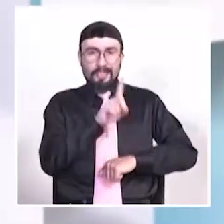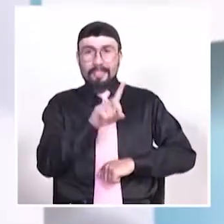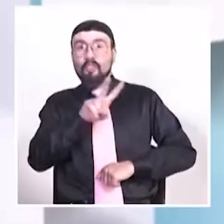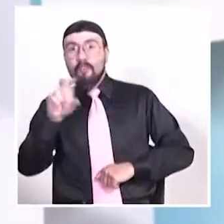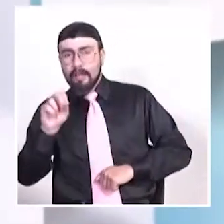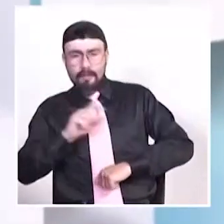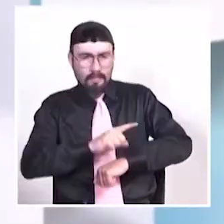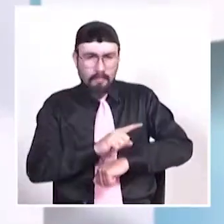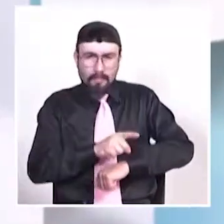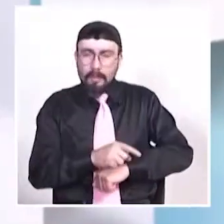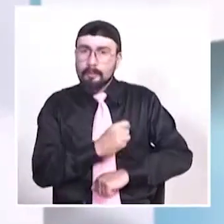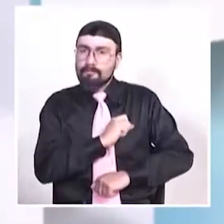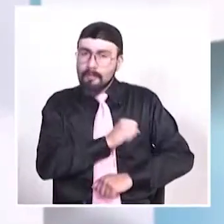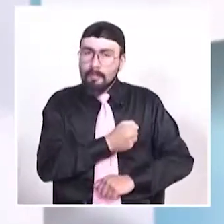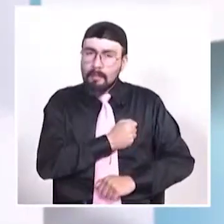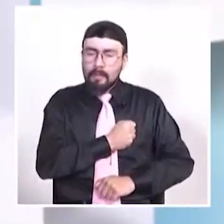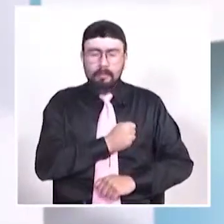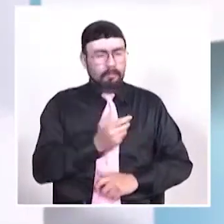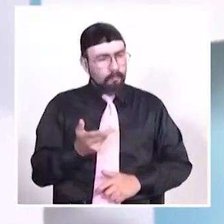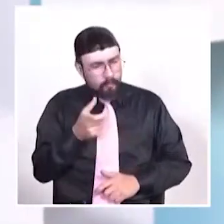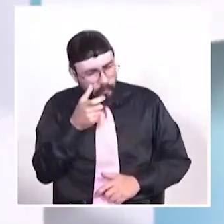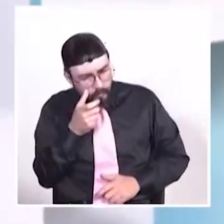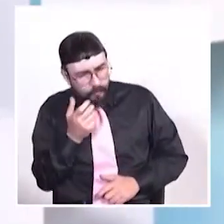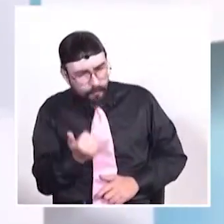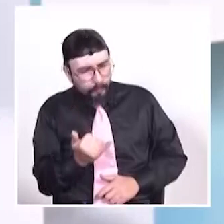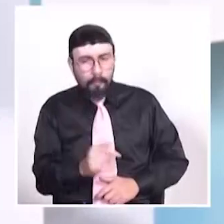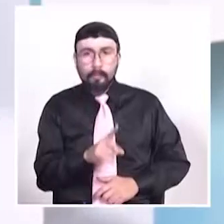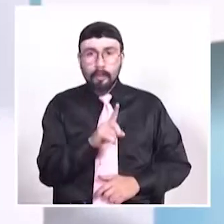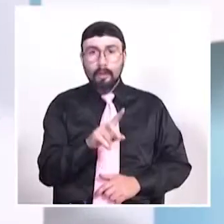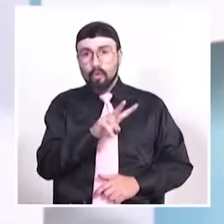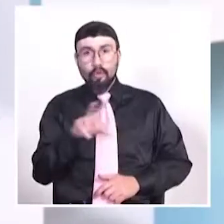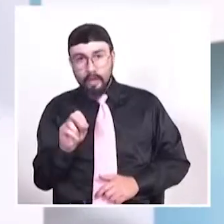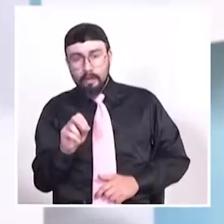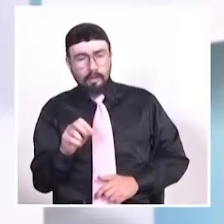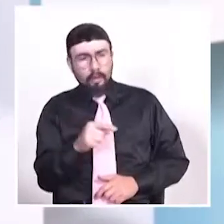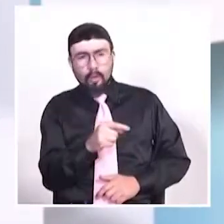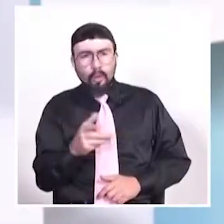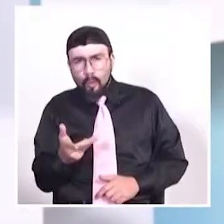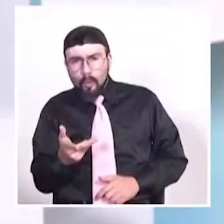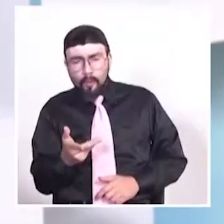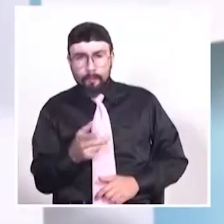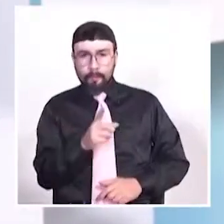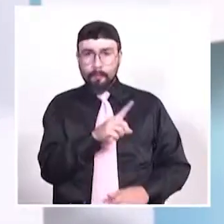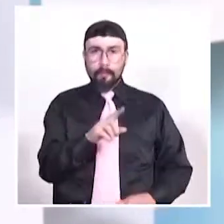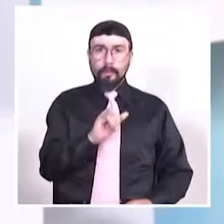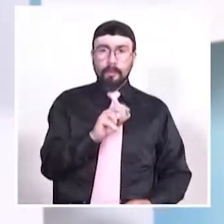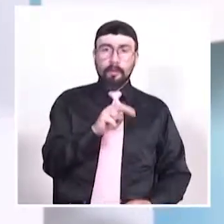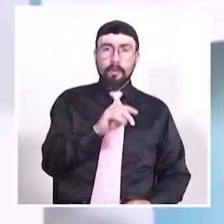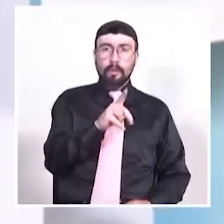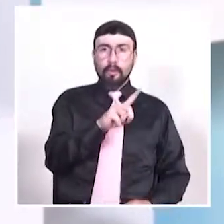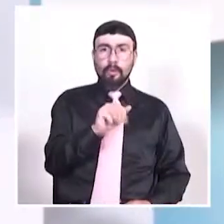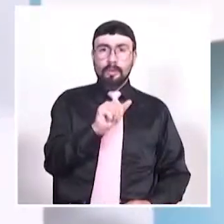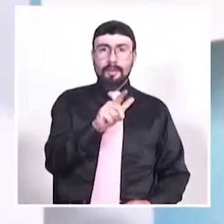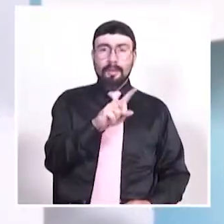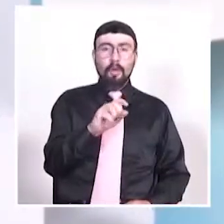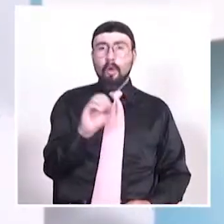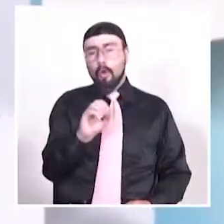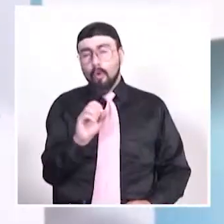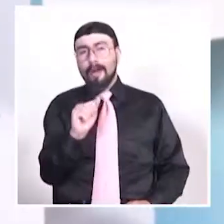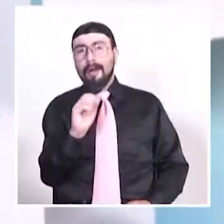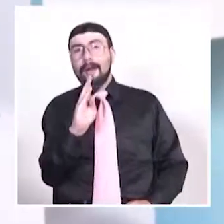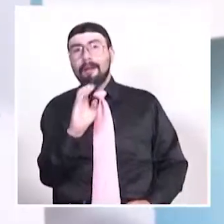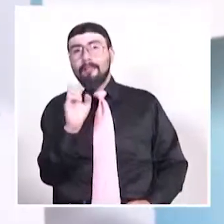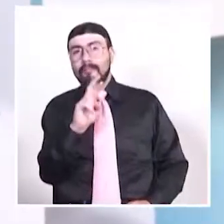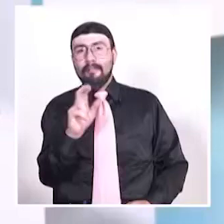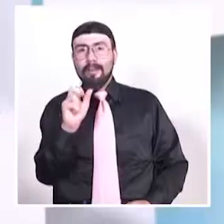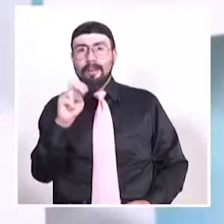mirar, ¿cierto? Si esos 120 latidos por minuto son sinusales o son aberrantes, si están de pronto